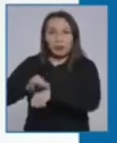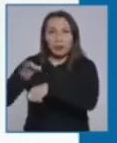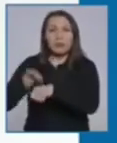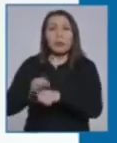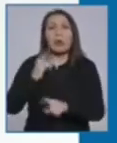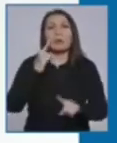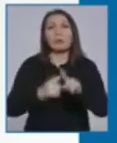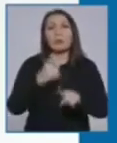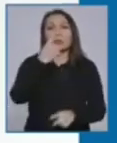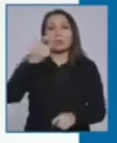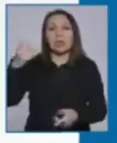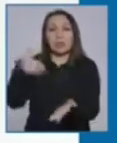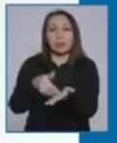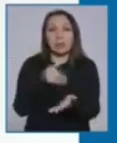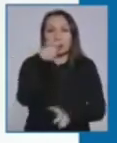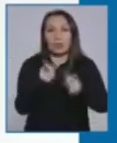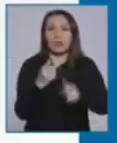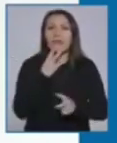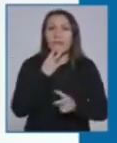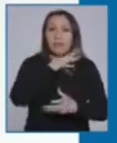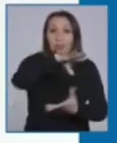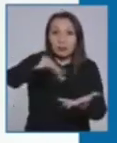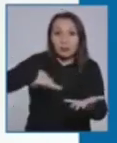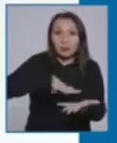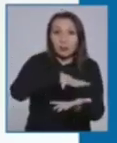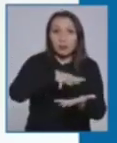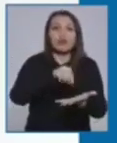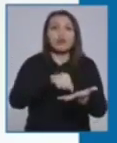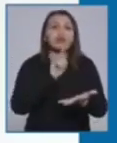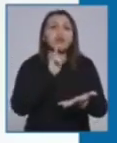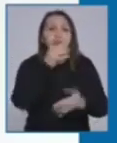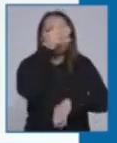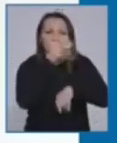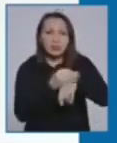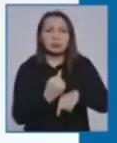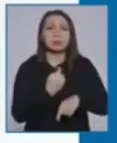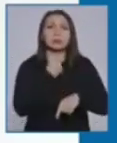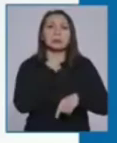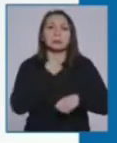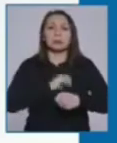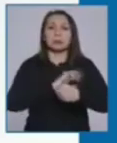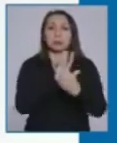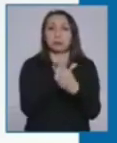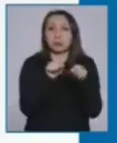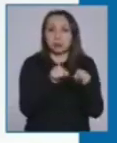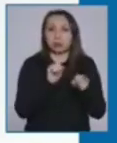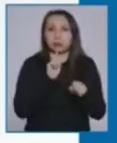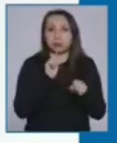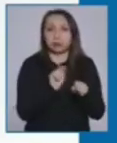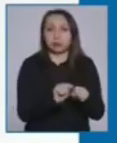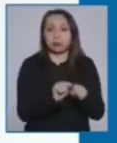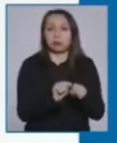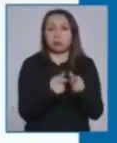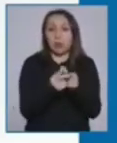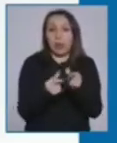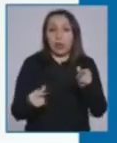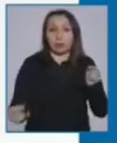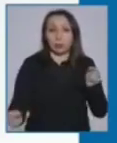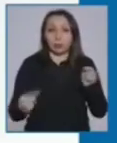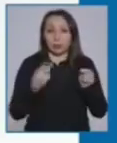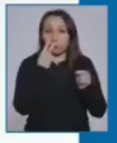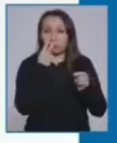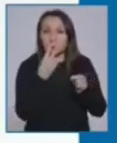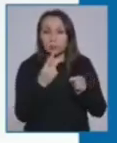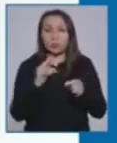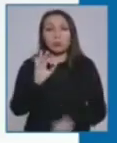por 100.000 habitantes que están infectados o que están positivos, que a nivel nacional